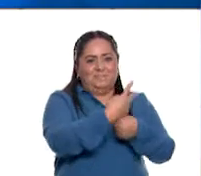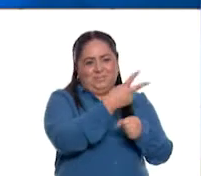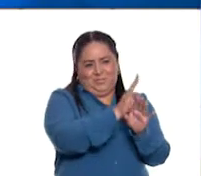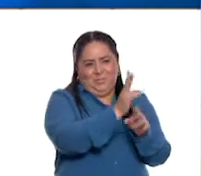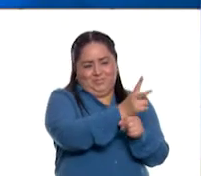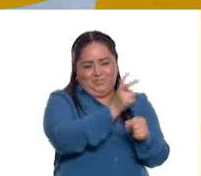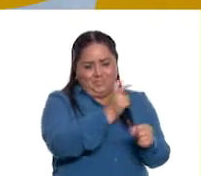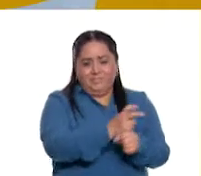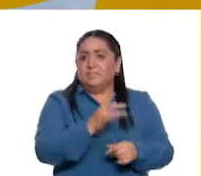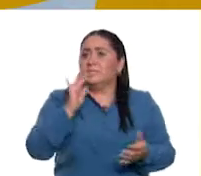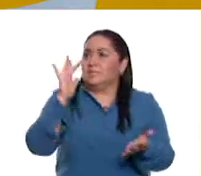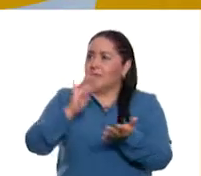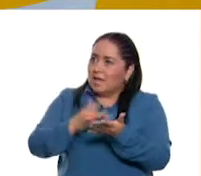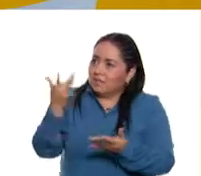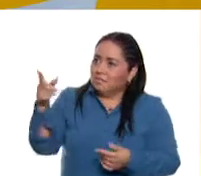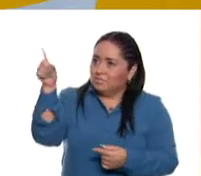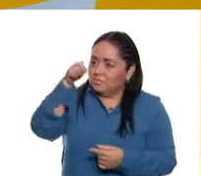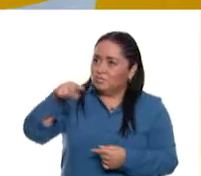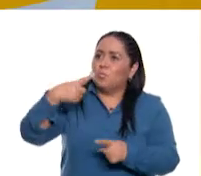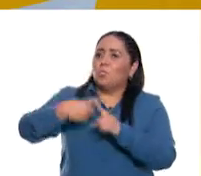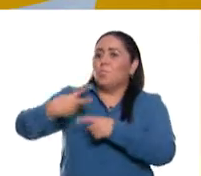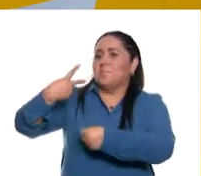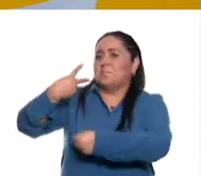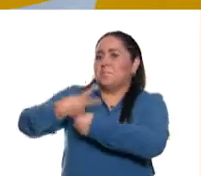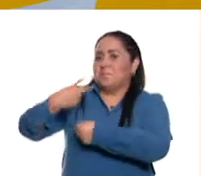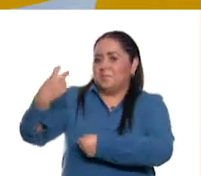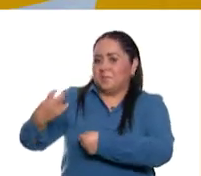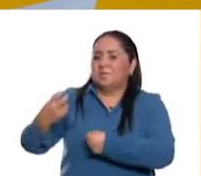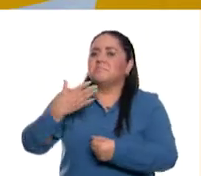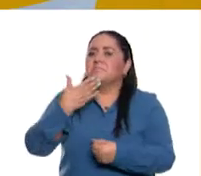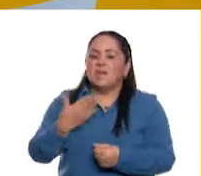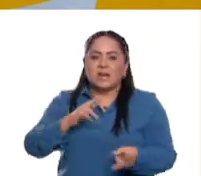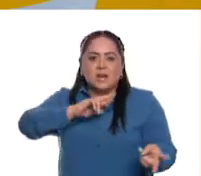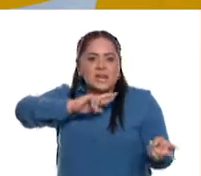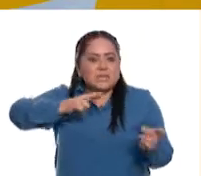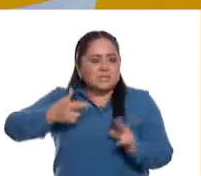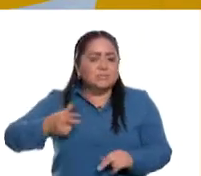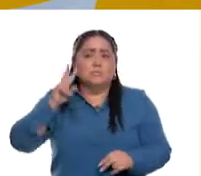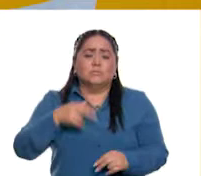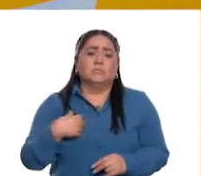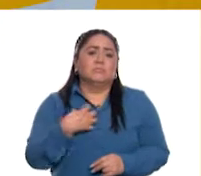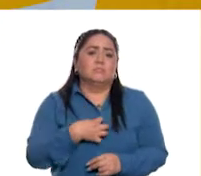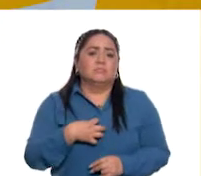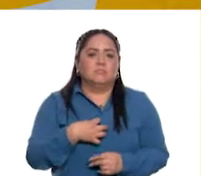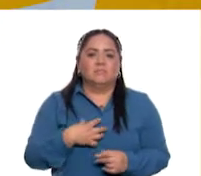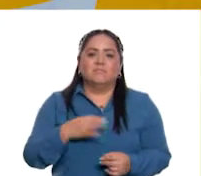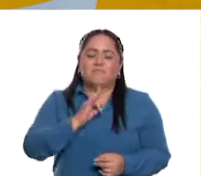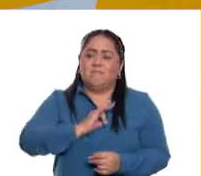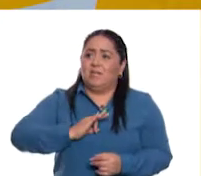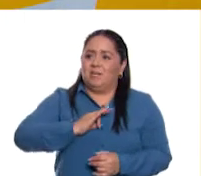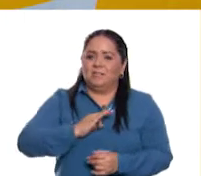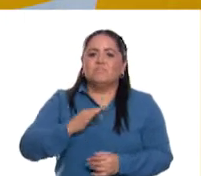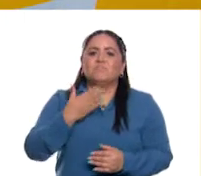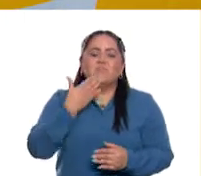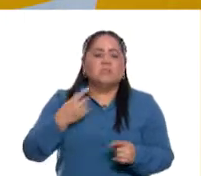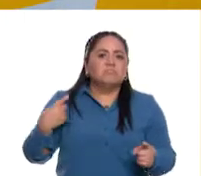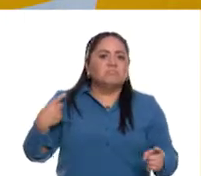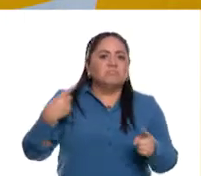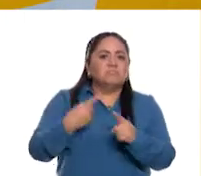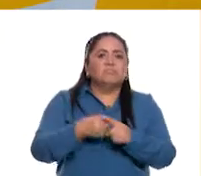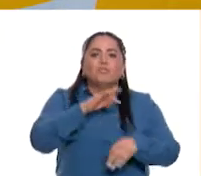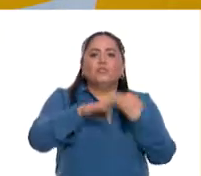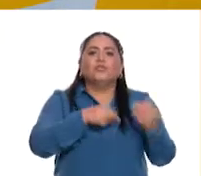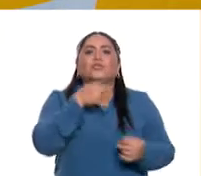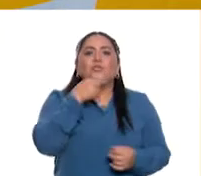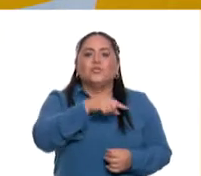invitación. Gracias a ustedes, maestras, por la invitación y el recibimiento. Estoy muy feliz de poder celebrar los logros obtenidos por todas